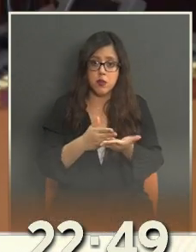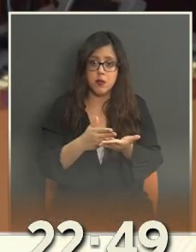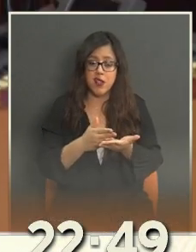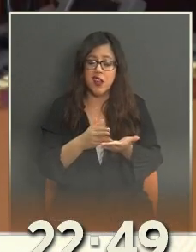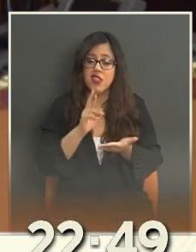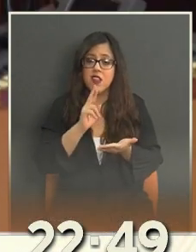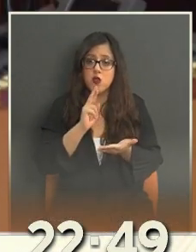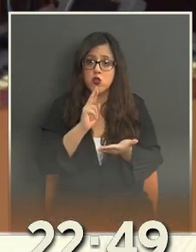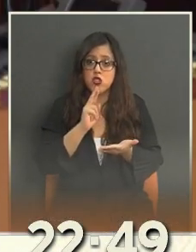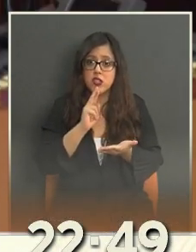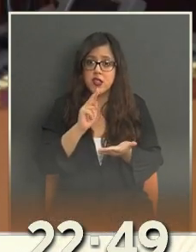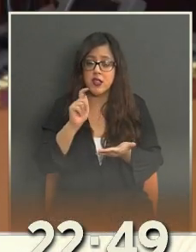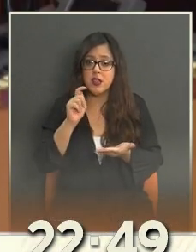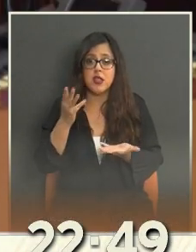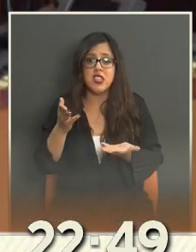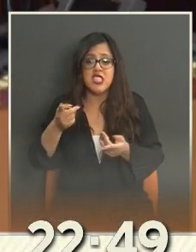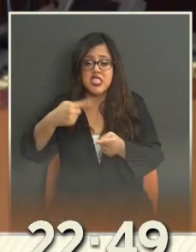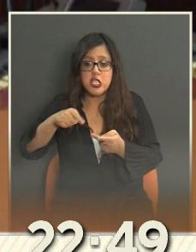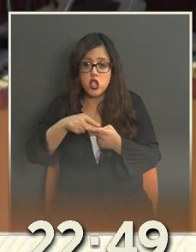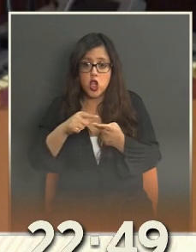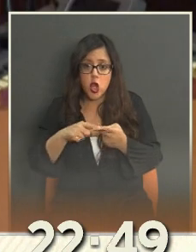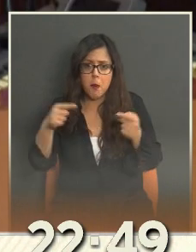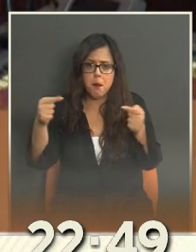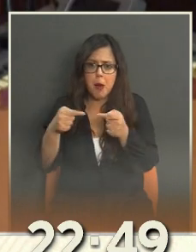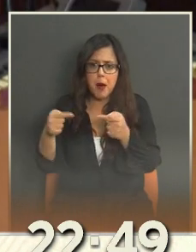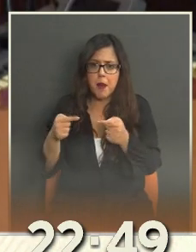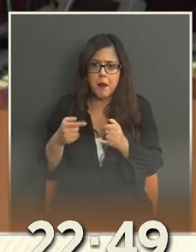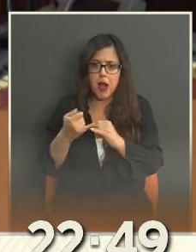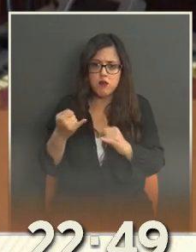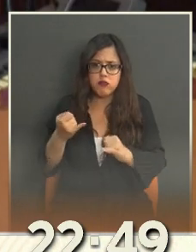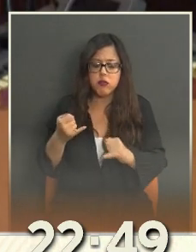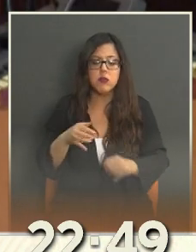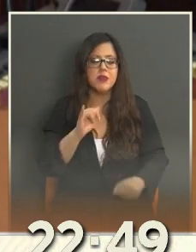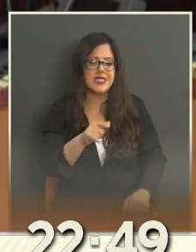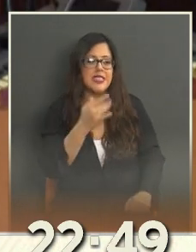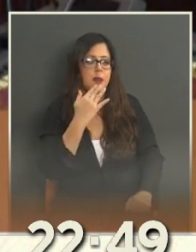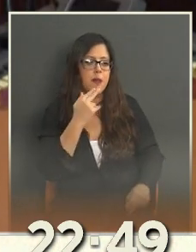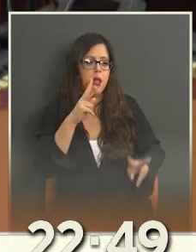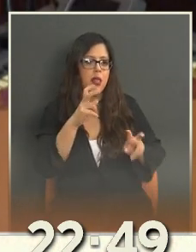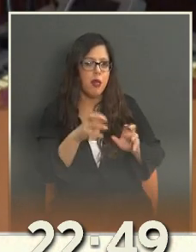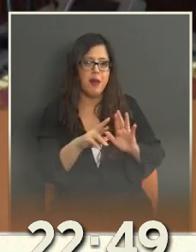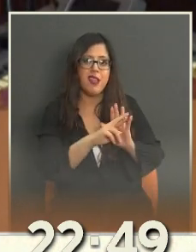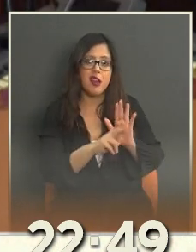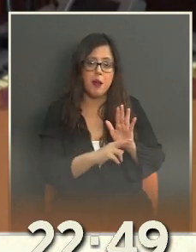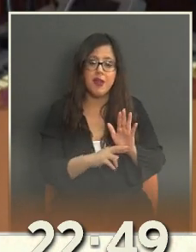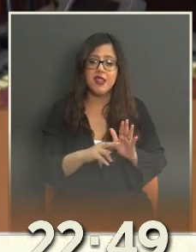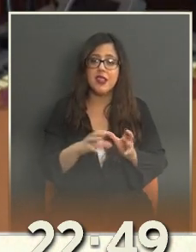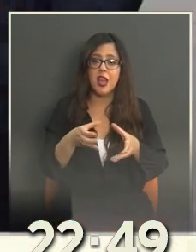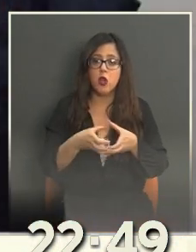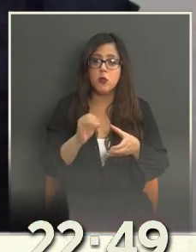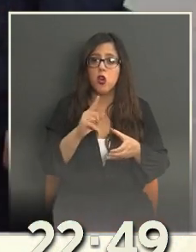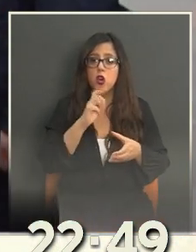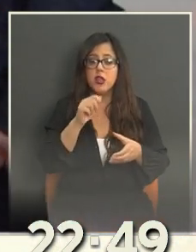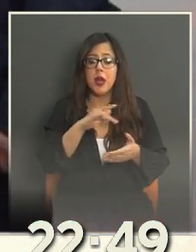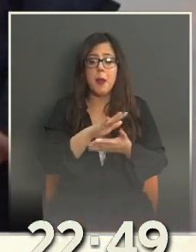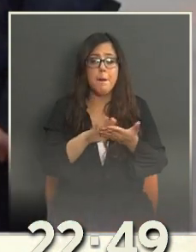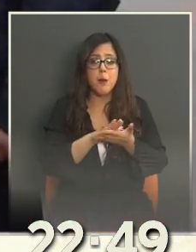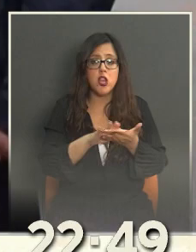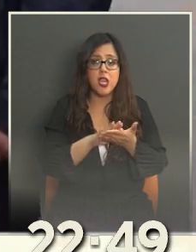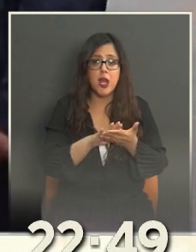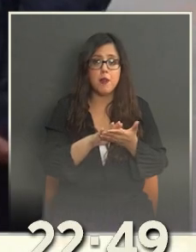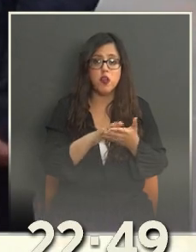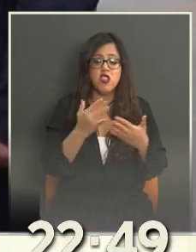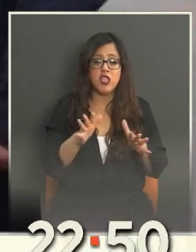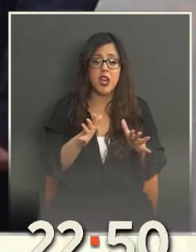declarados ellos mismos uno con otro como enemigos y además que las reglas de la otan sus artículos dicen que si se ataca se agrede a